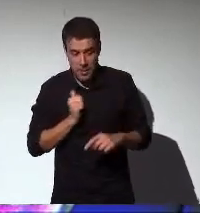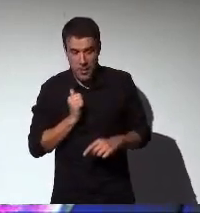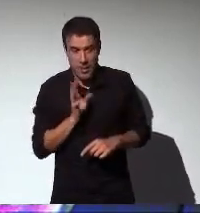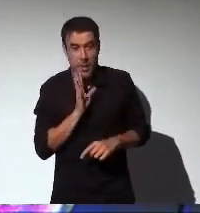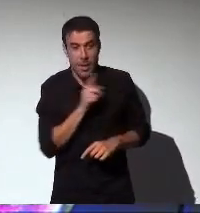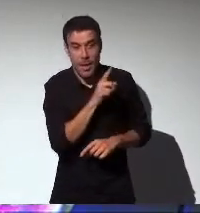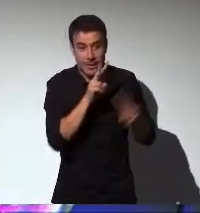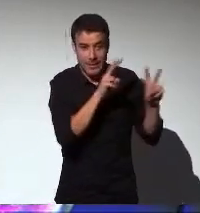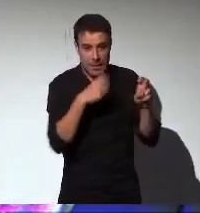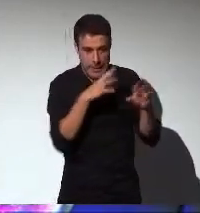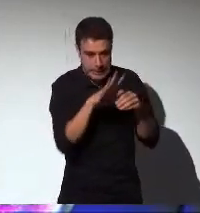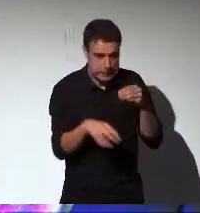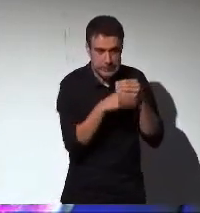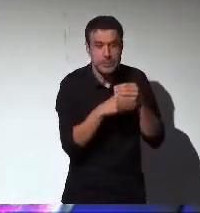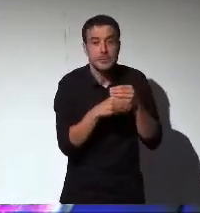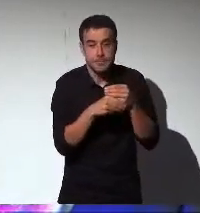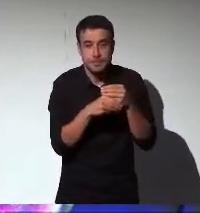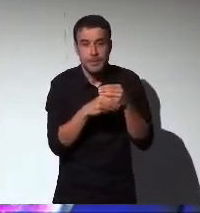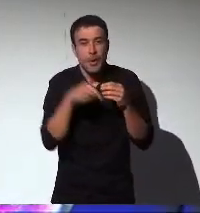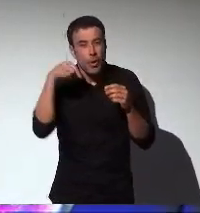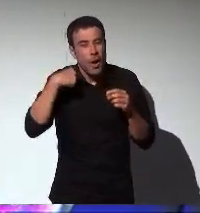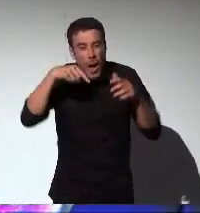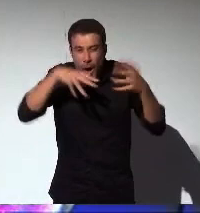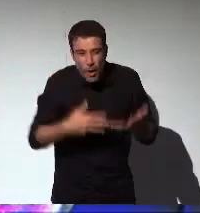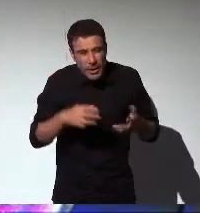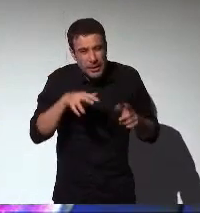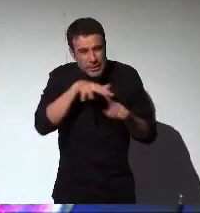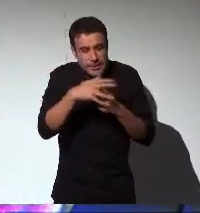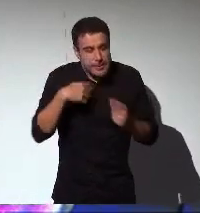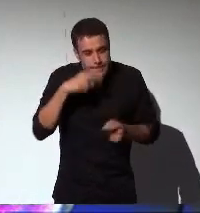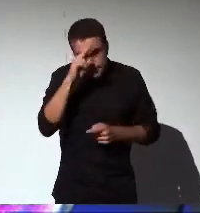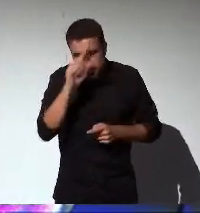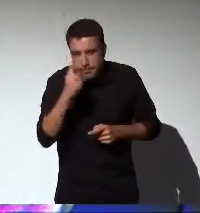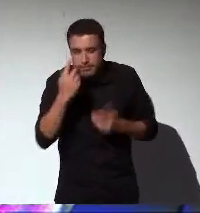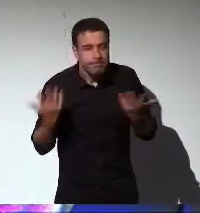propia temática de esta mesa, lo que me preocupa a día de hoy es,